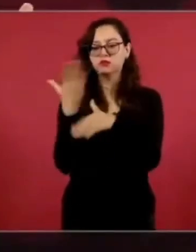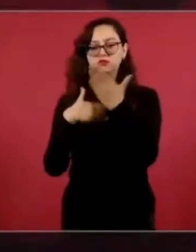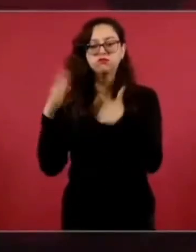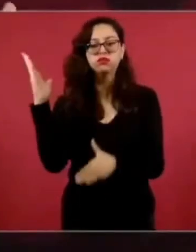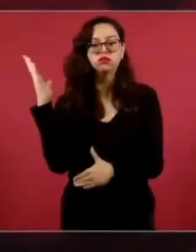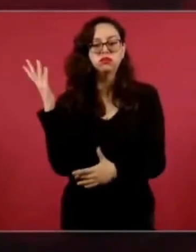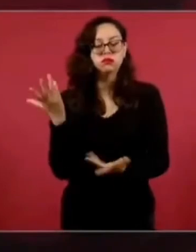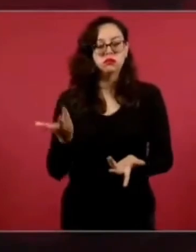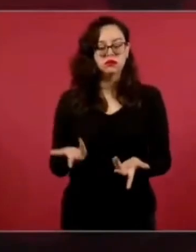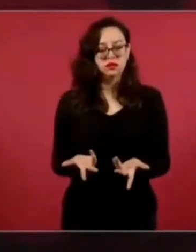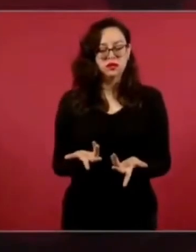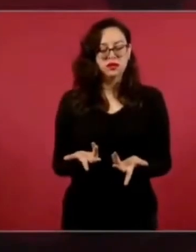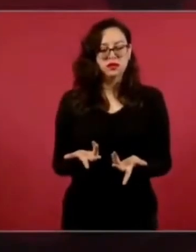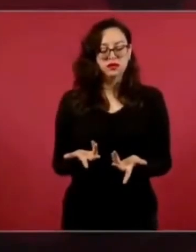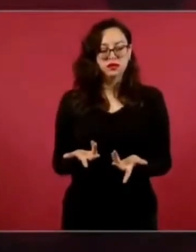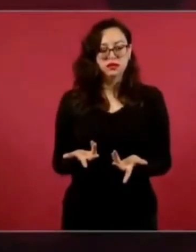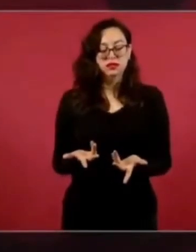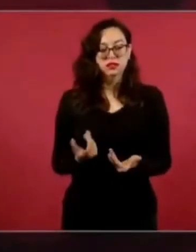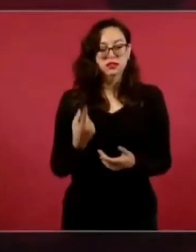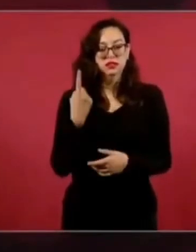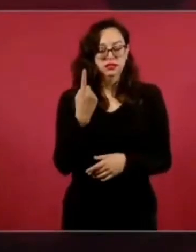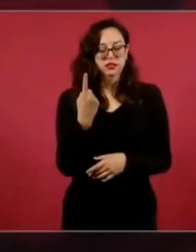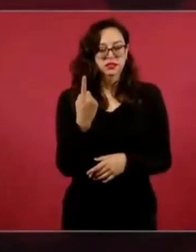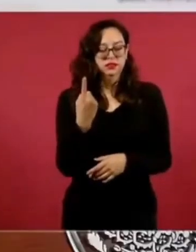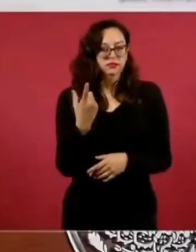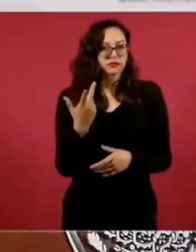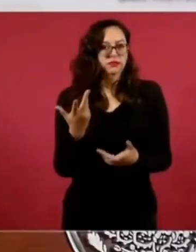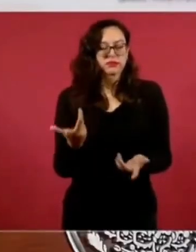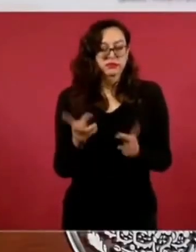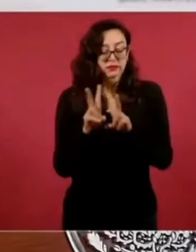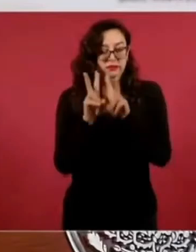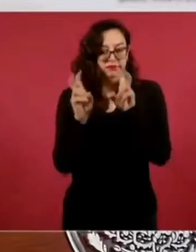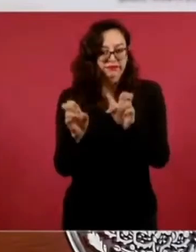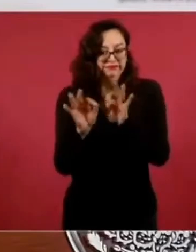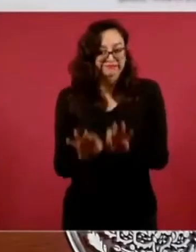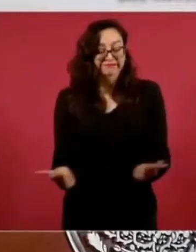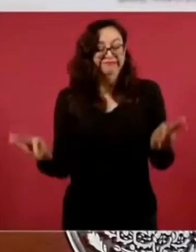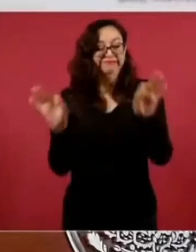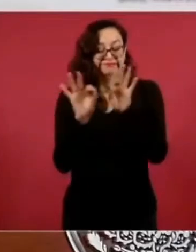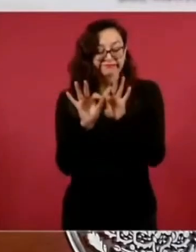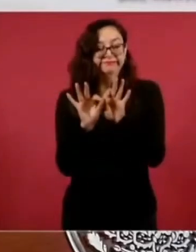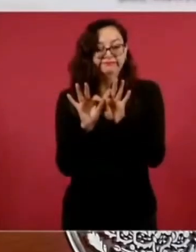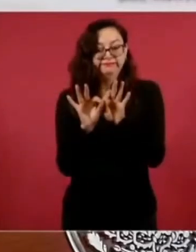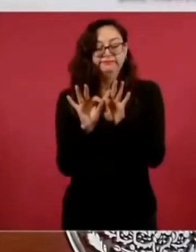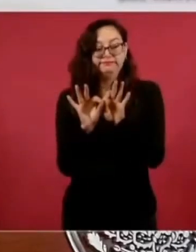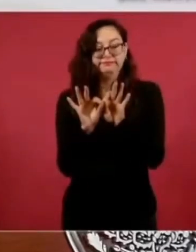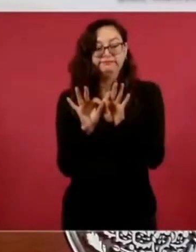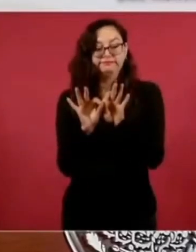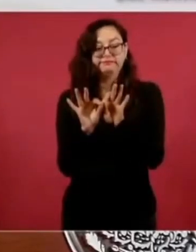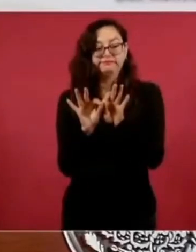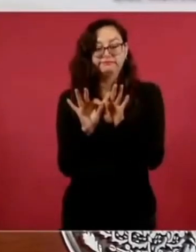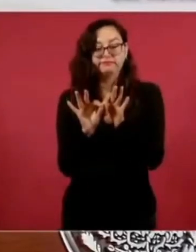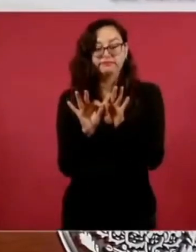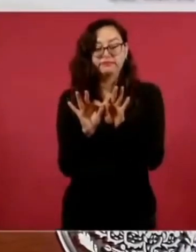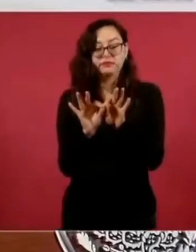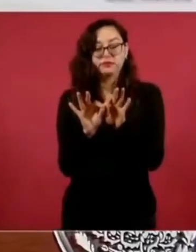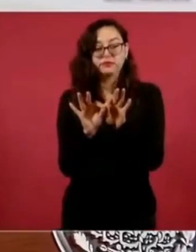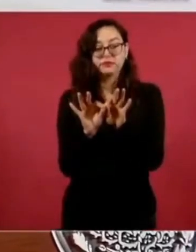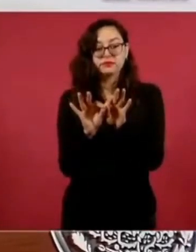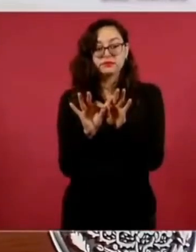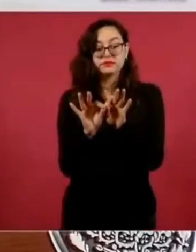una de las cosas que se hizo en contra de esa política